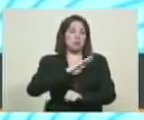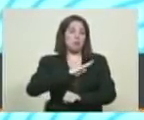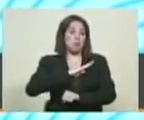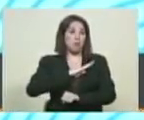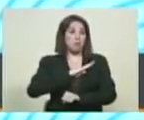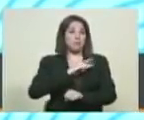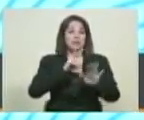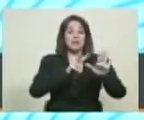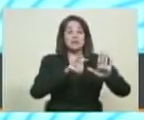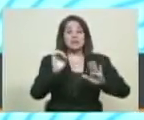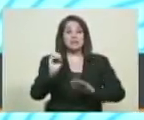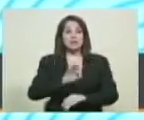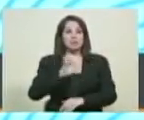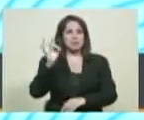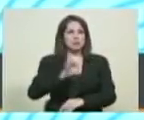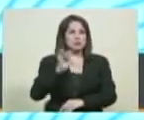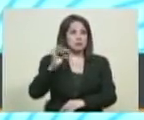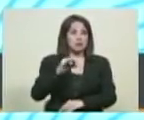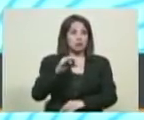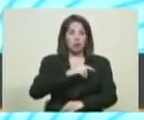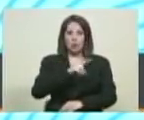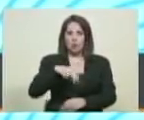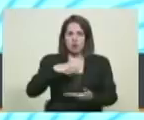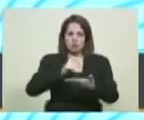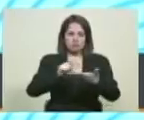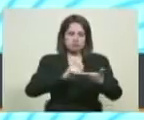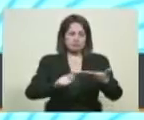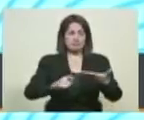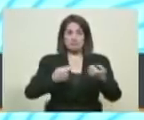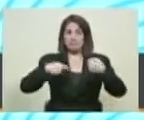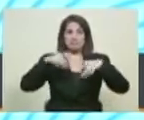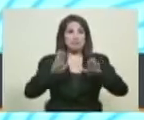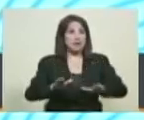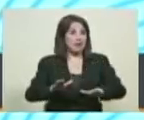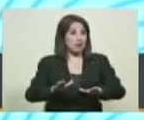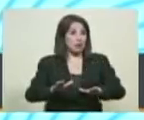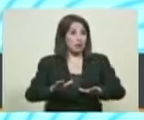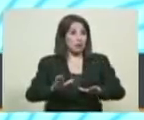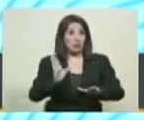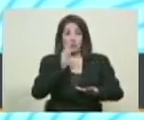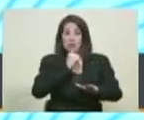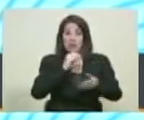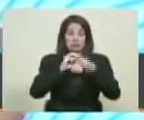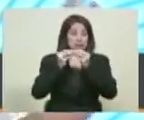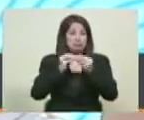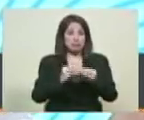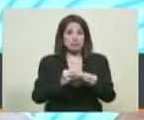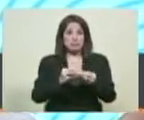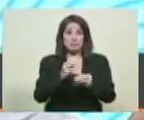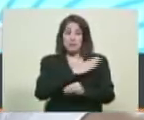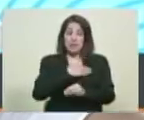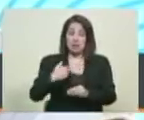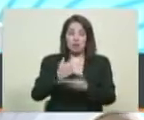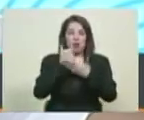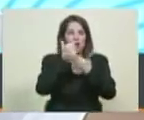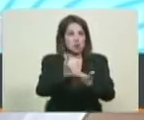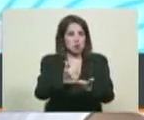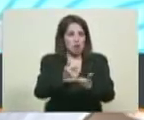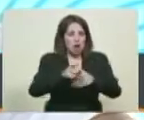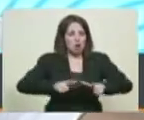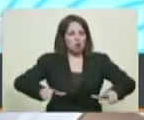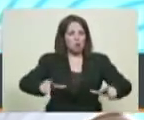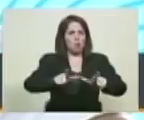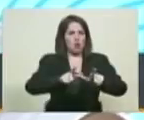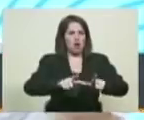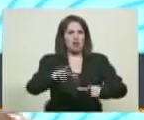que el 70%, según nuestros registros, está inoperativo. Entonces queremos trabajar en dos manos, presidente. Una, el espacio que